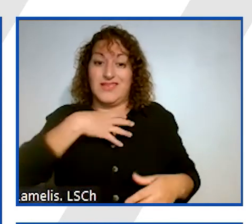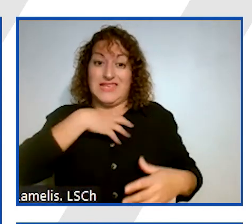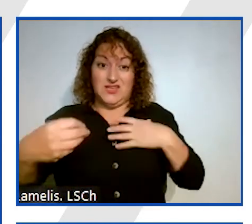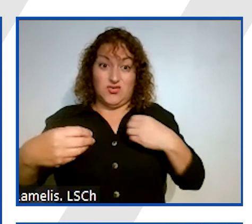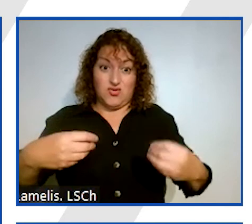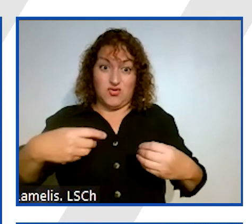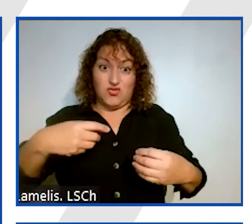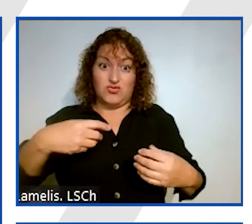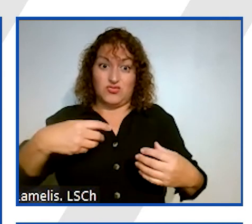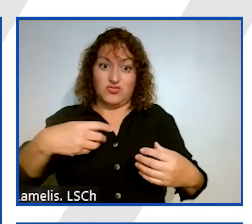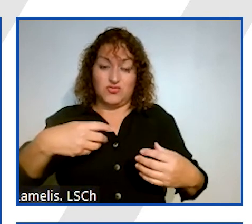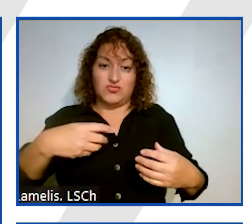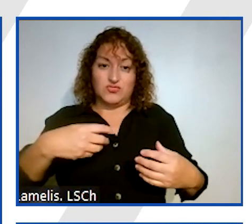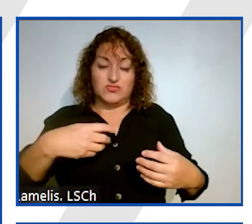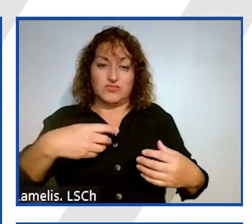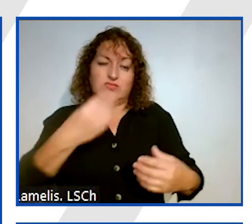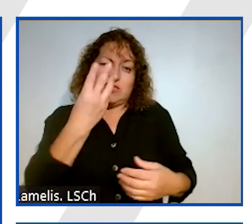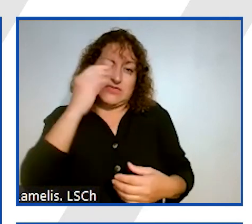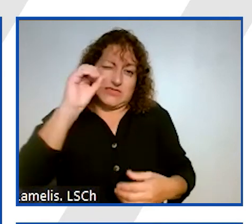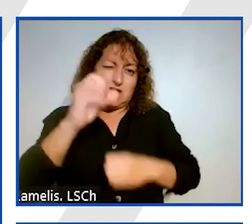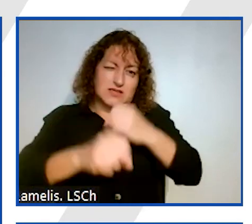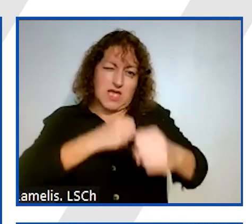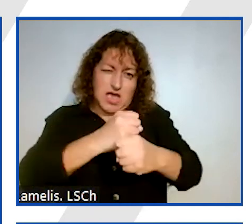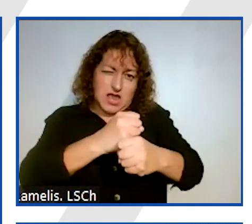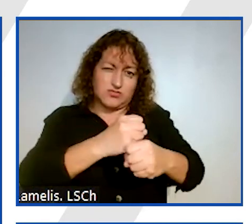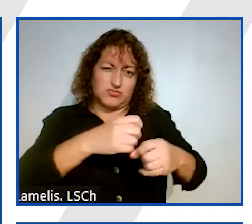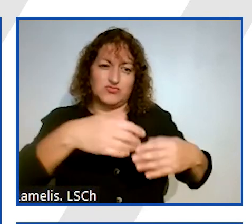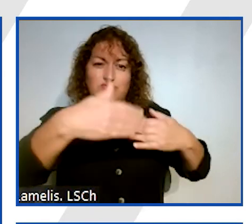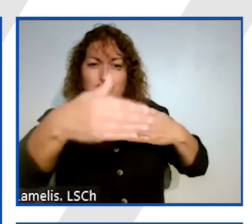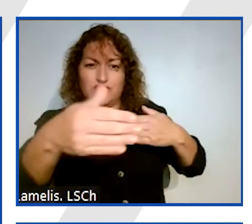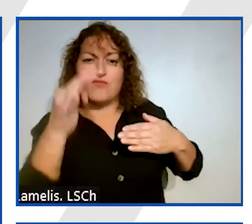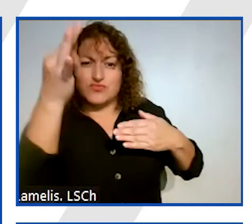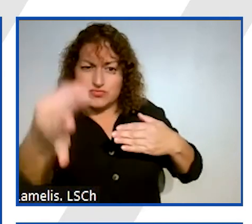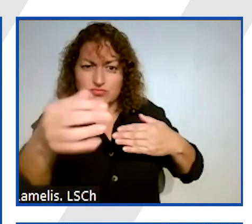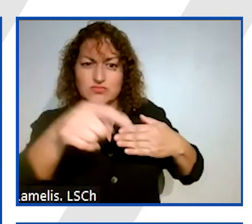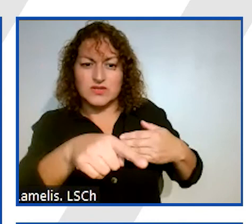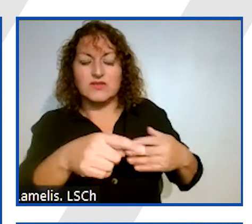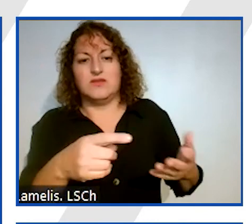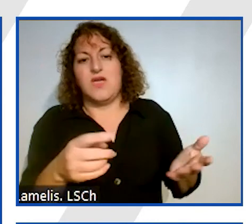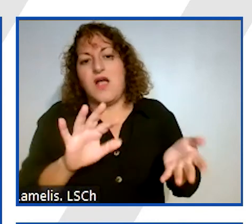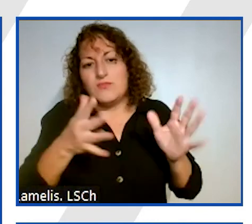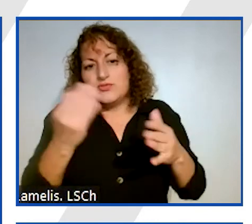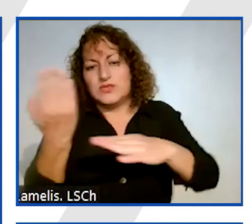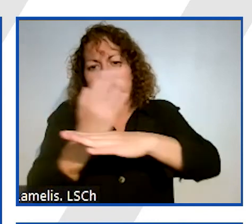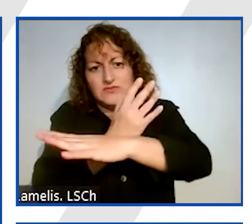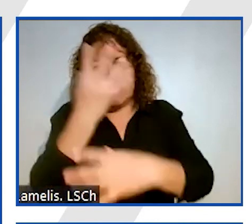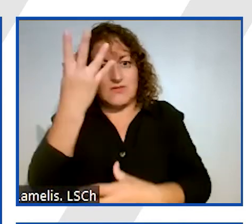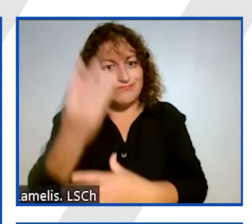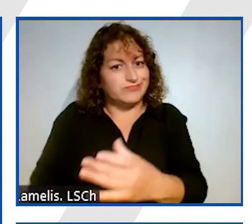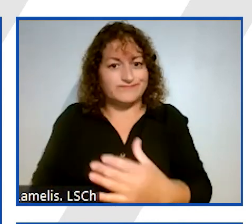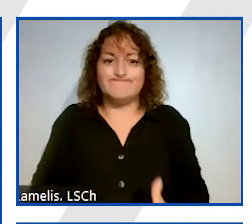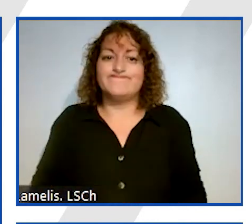generación de tiburones, estamos hablando de los próximos 30 años, las 4 especies, al menos que les nombré, que están en peligro crítico, se van a extinguir